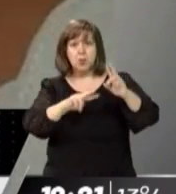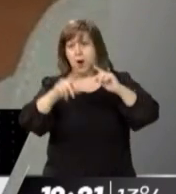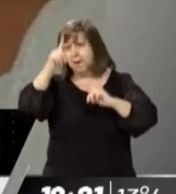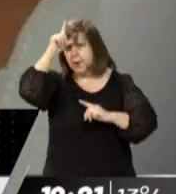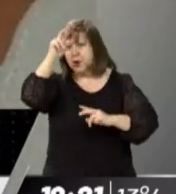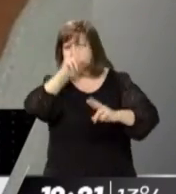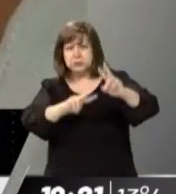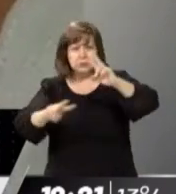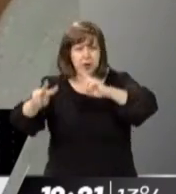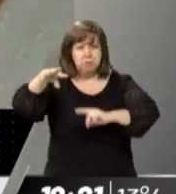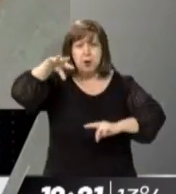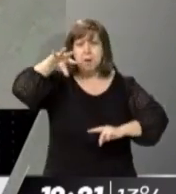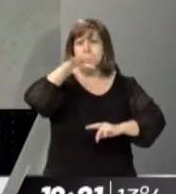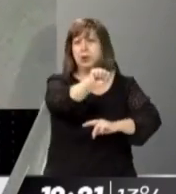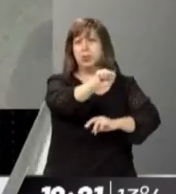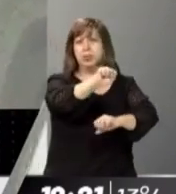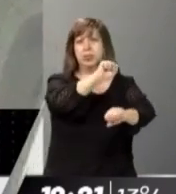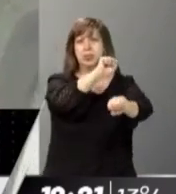Un joven de